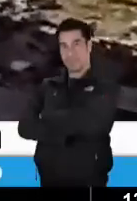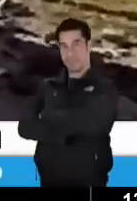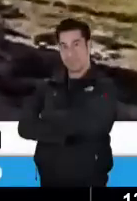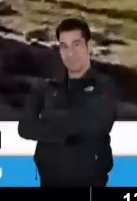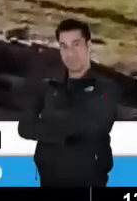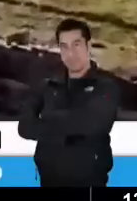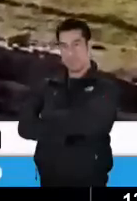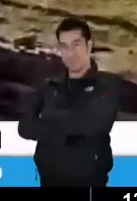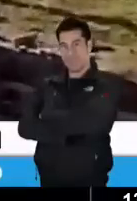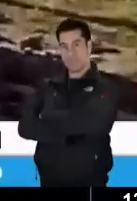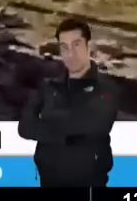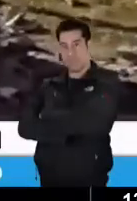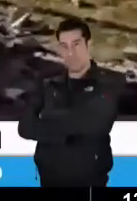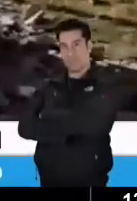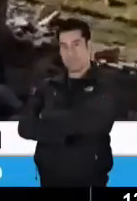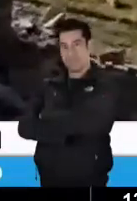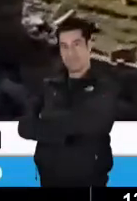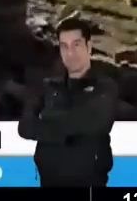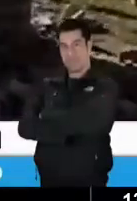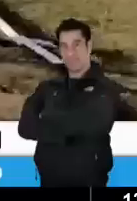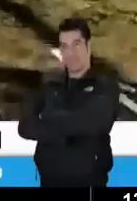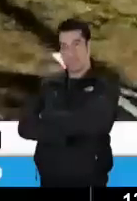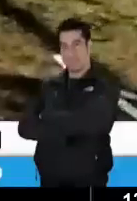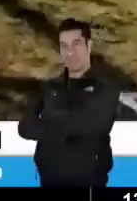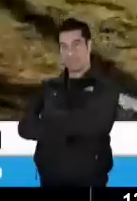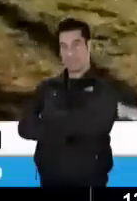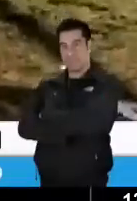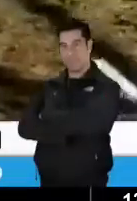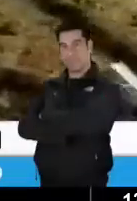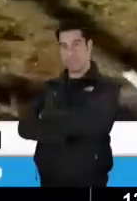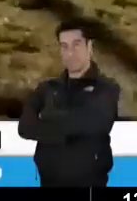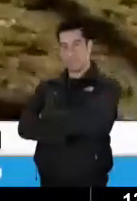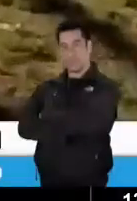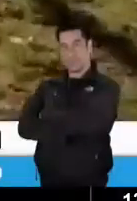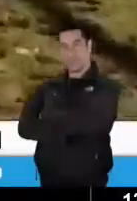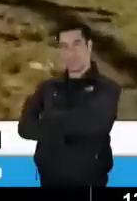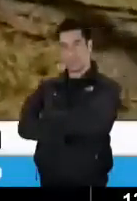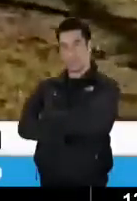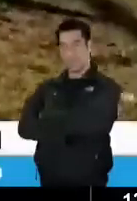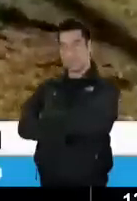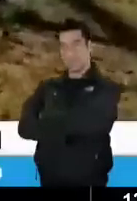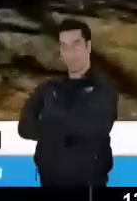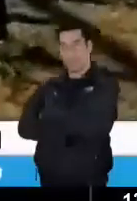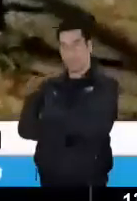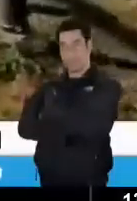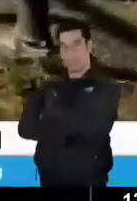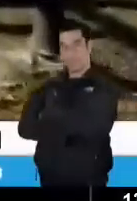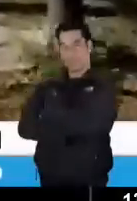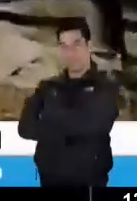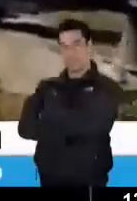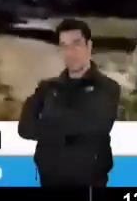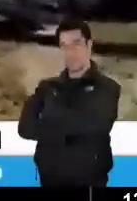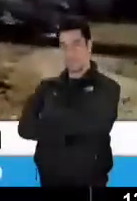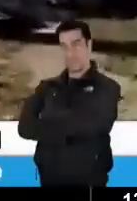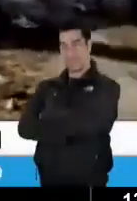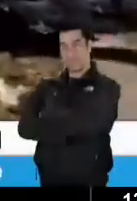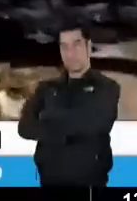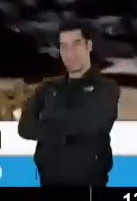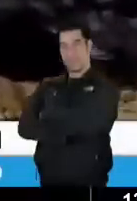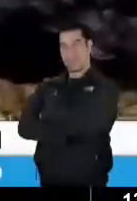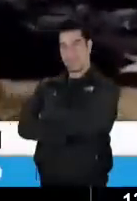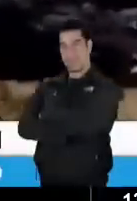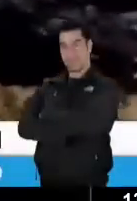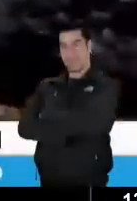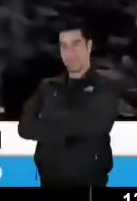Y precisamente de ahí, de Salvador Allende con 4 Oriente, nos dirigimos algunas cuadras hacia el sur hasta llegar a Avenida Américo Vespucio con